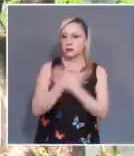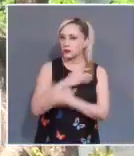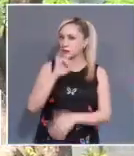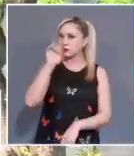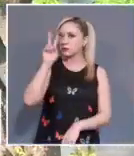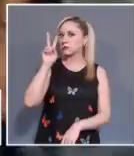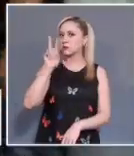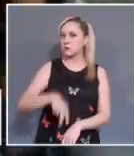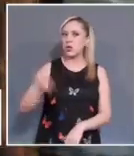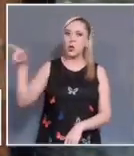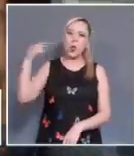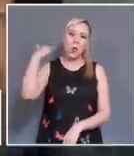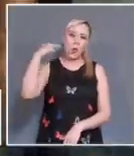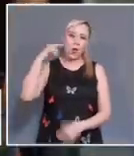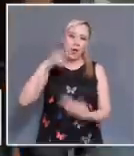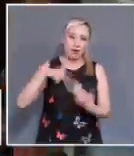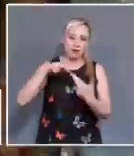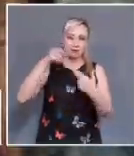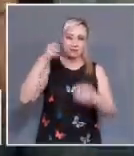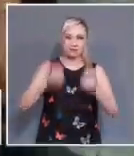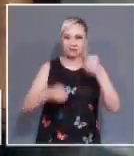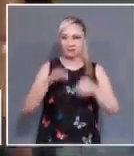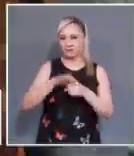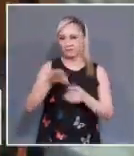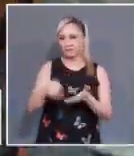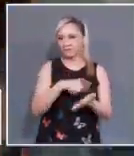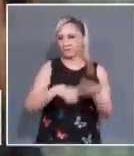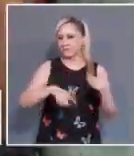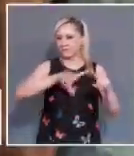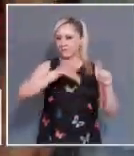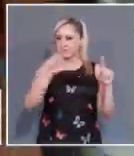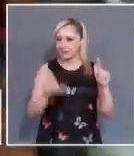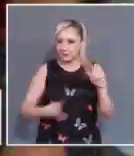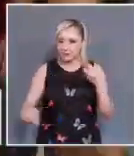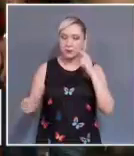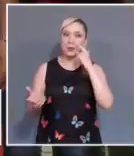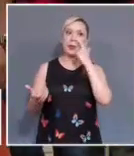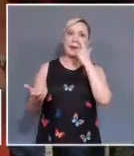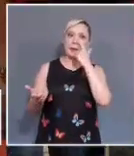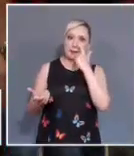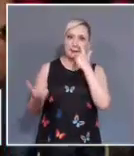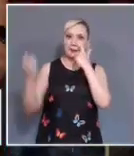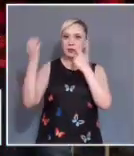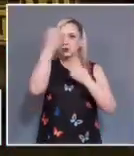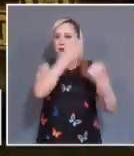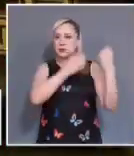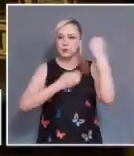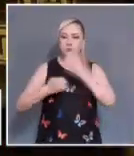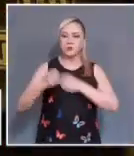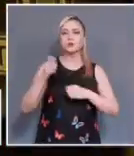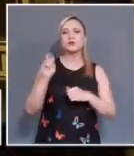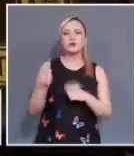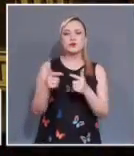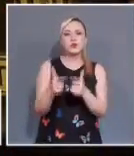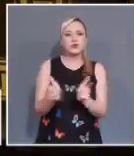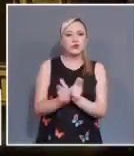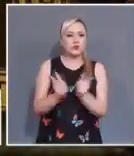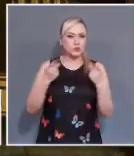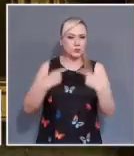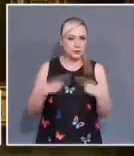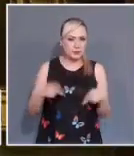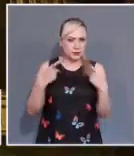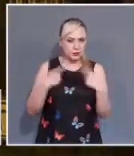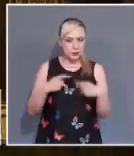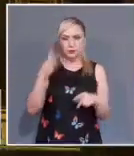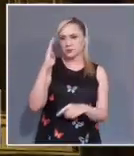Guadalajara del Tribunal Electoral del Poder Judicial de la Federación, al analizar el caso de un grupo de ciudadanos de Baja